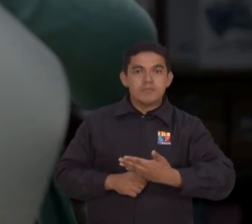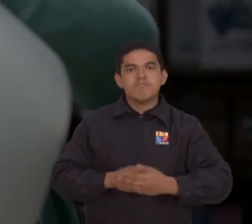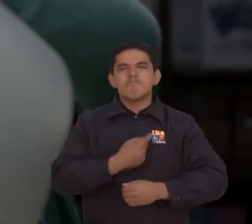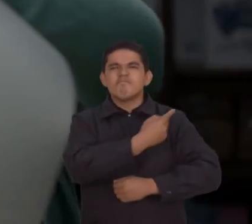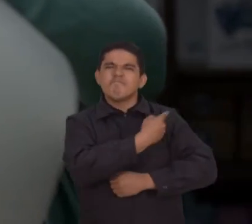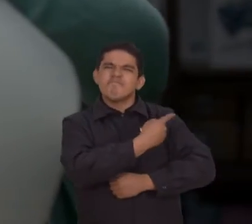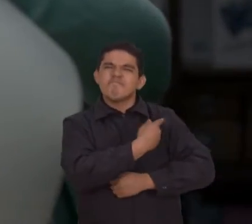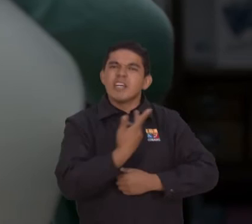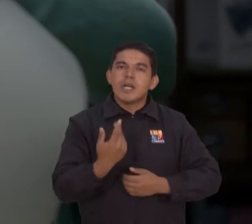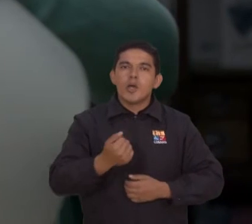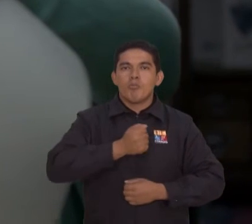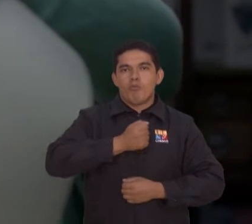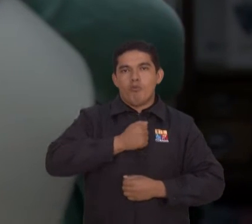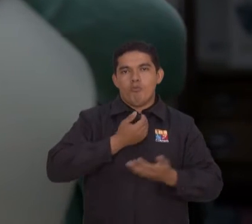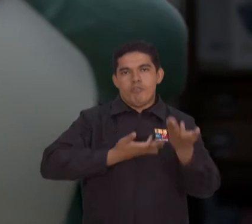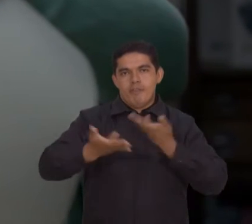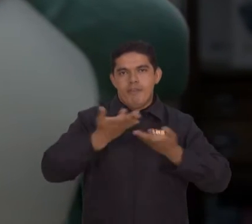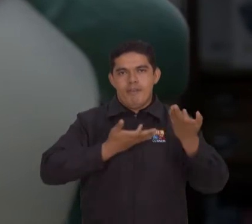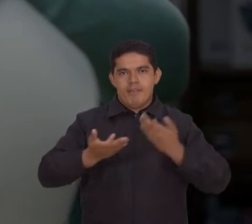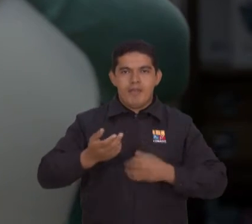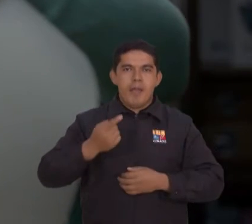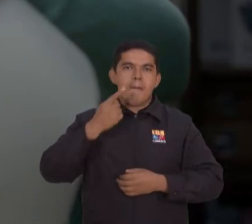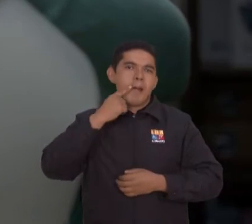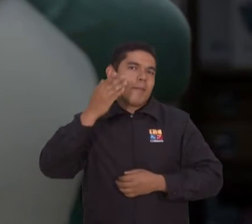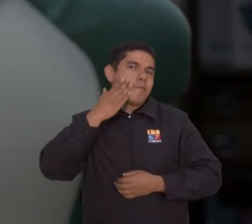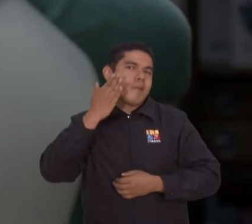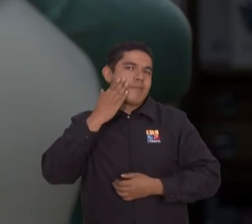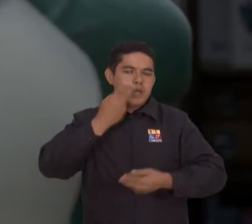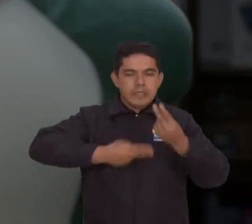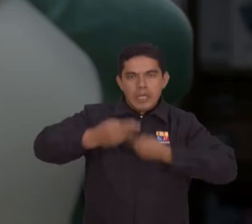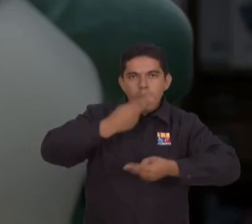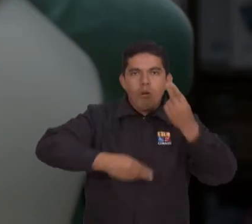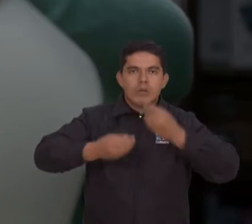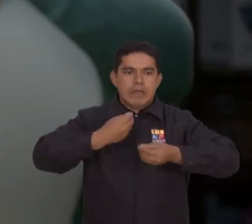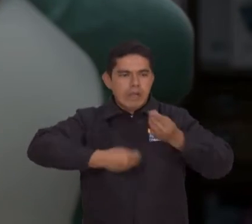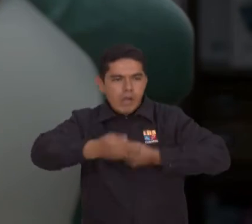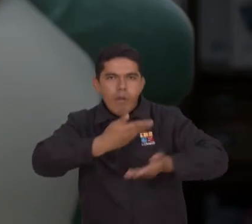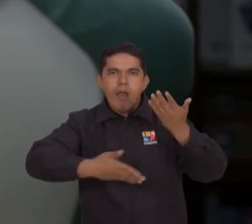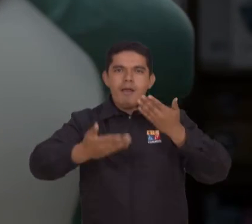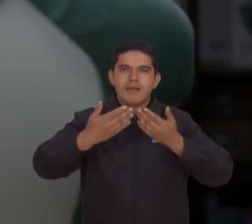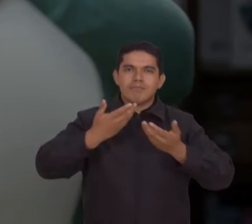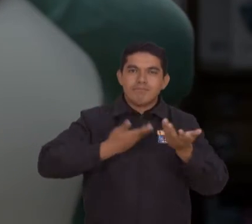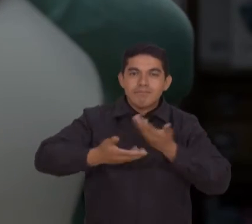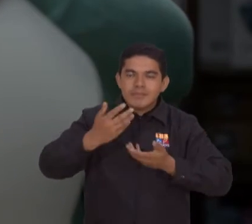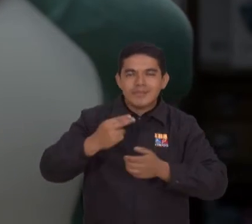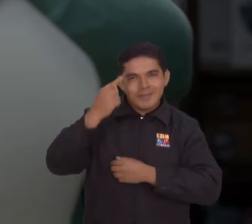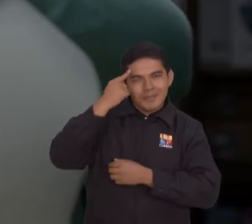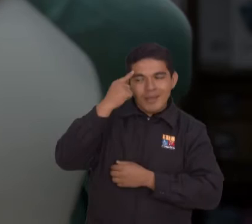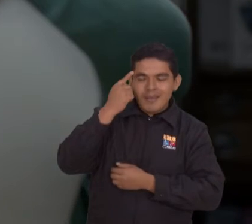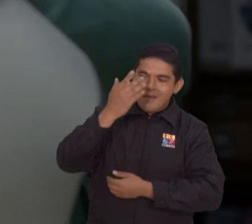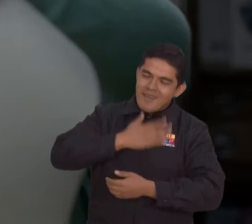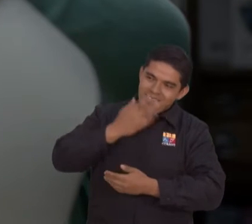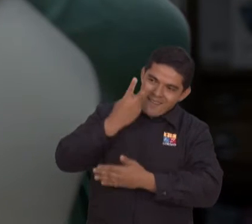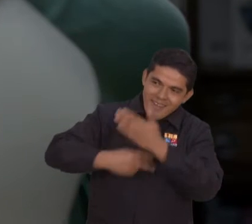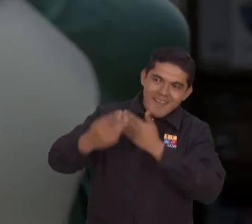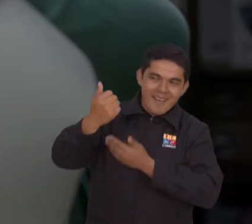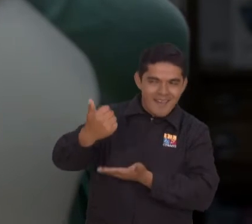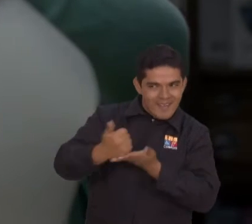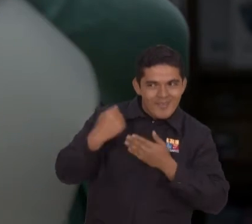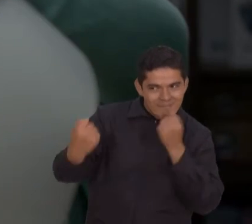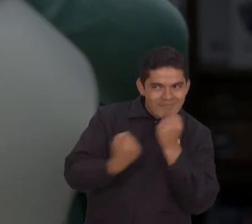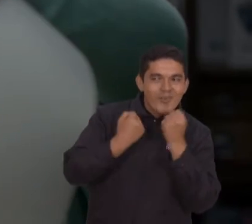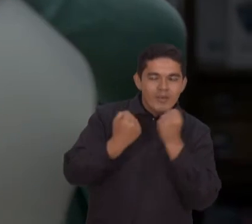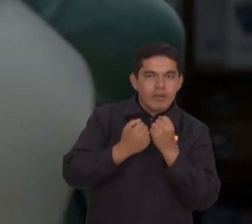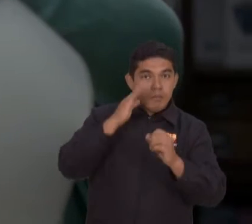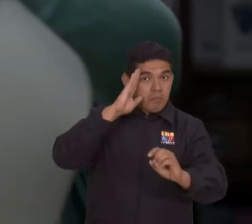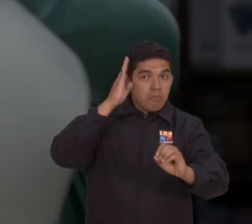Dueños de la tienda, padres de Clara. Comerciantes, vendedores, con sus esperanzas puestas en su hija y sin más